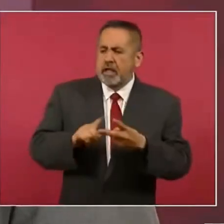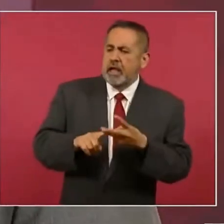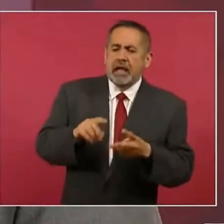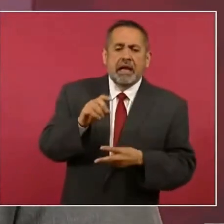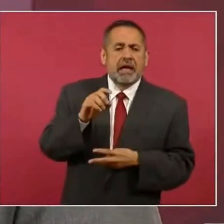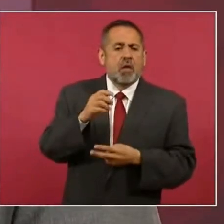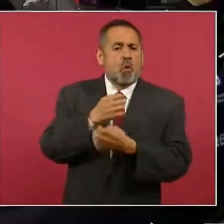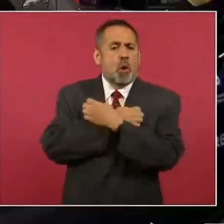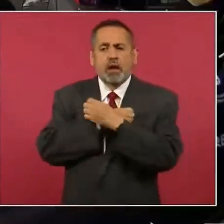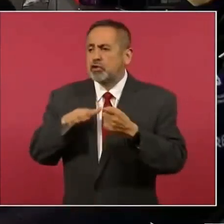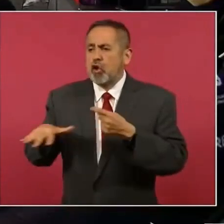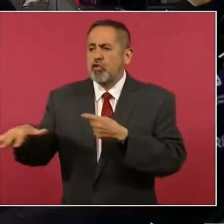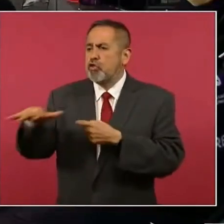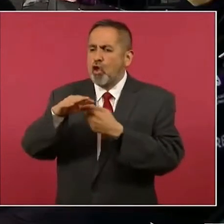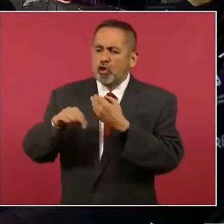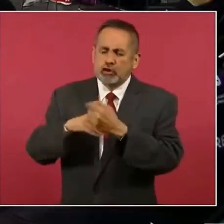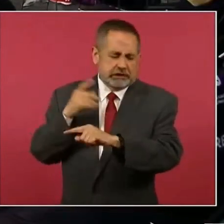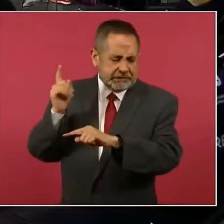pública.